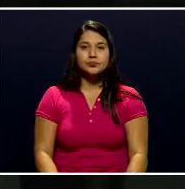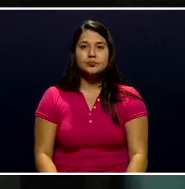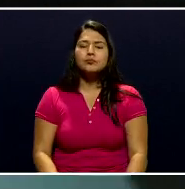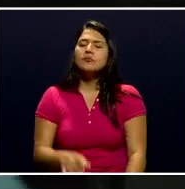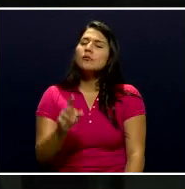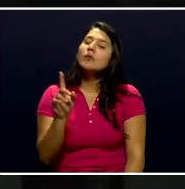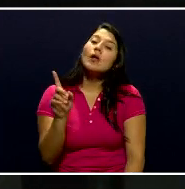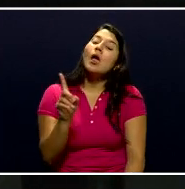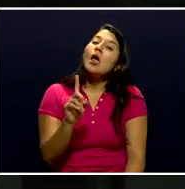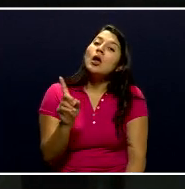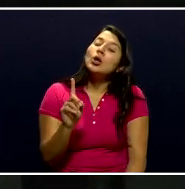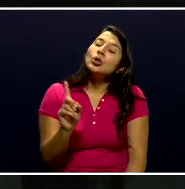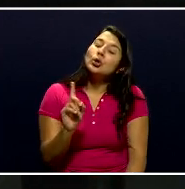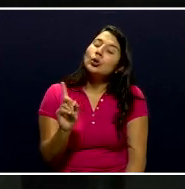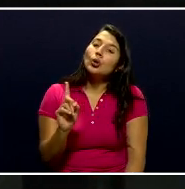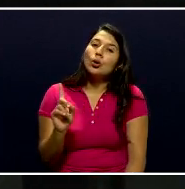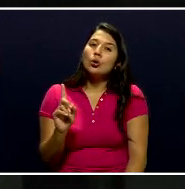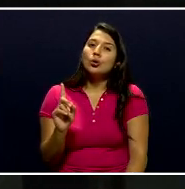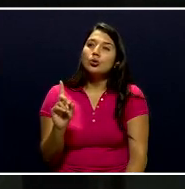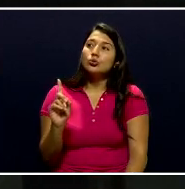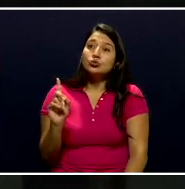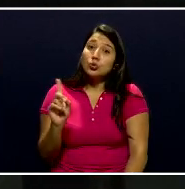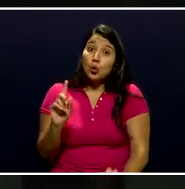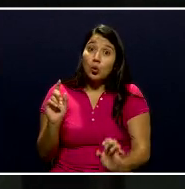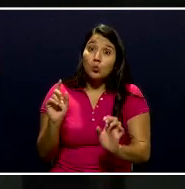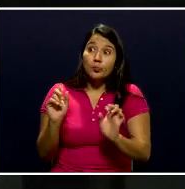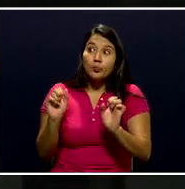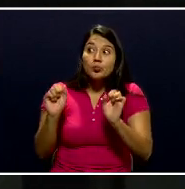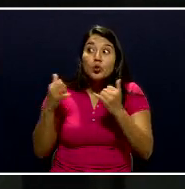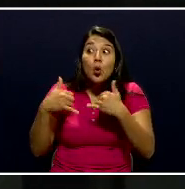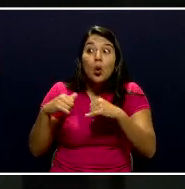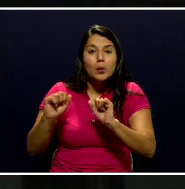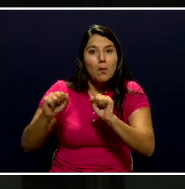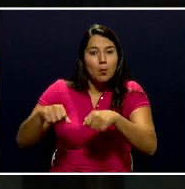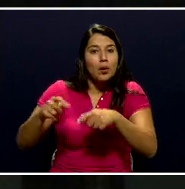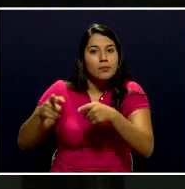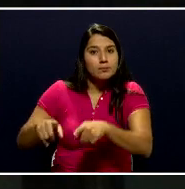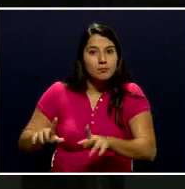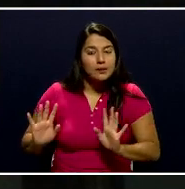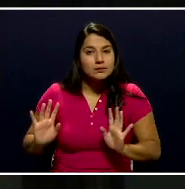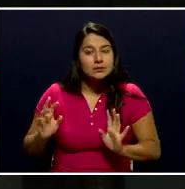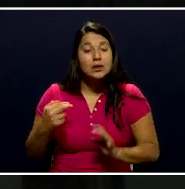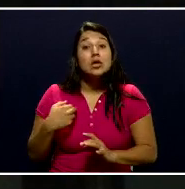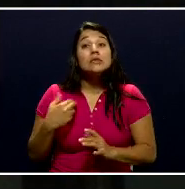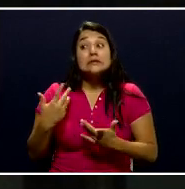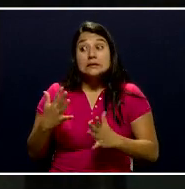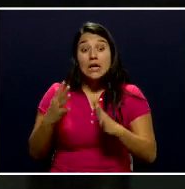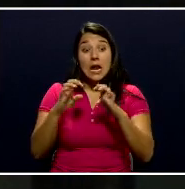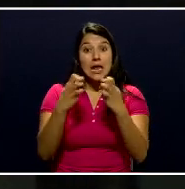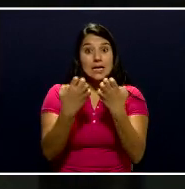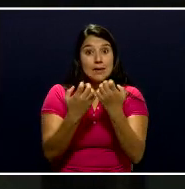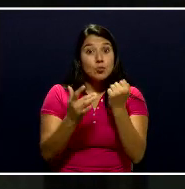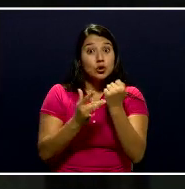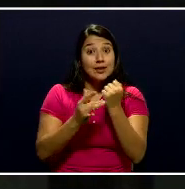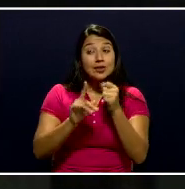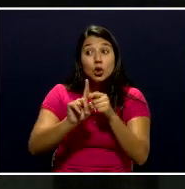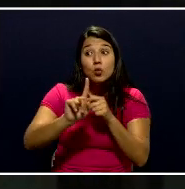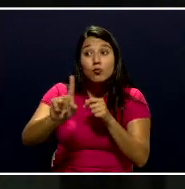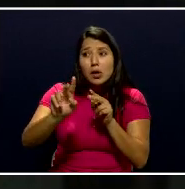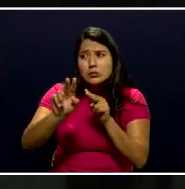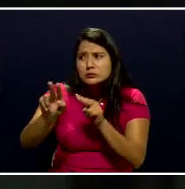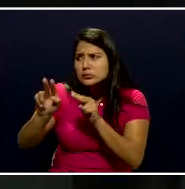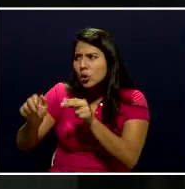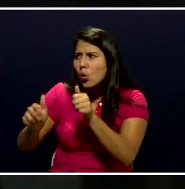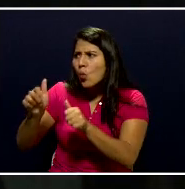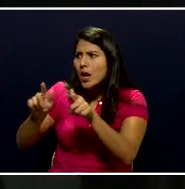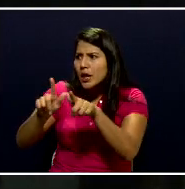No es nada descartado, todo lo contrario, es algo pensado. Ya el equipo técnico ha estado revisando lugares,